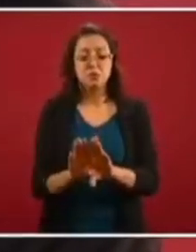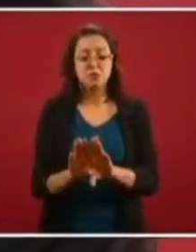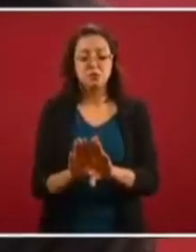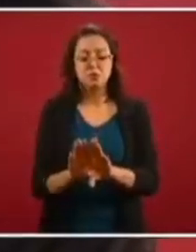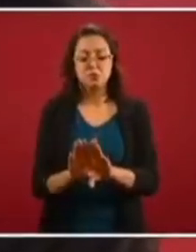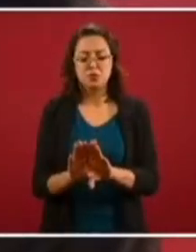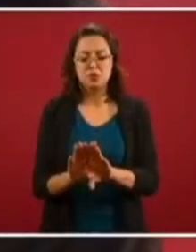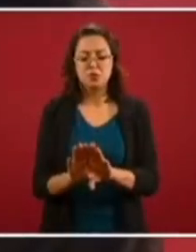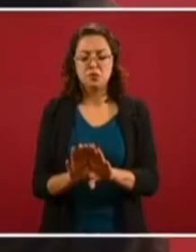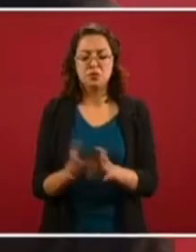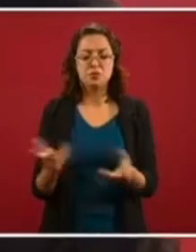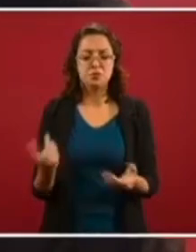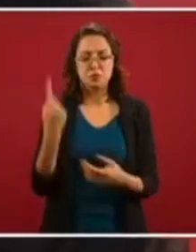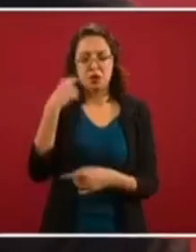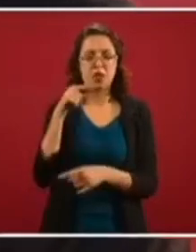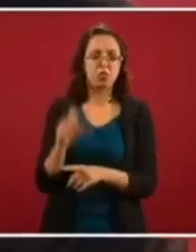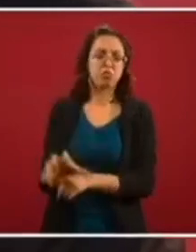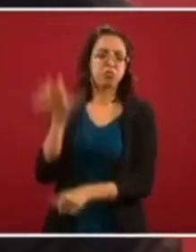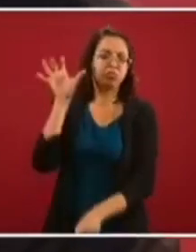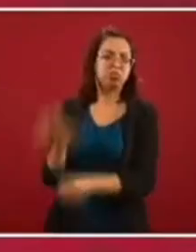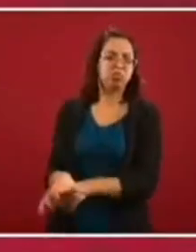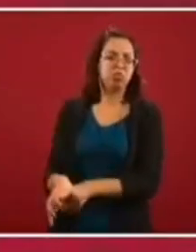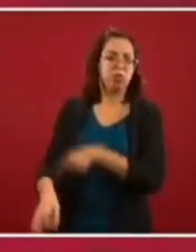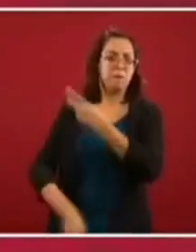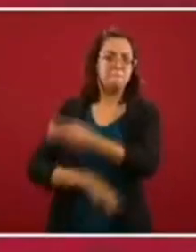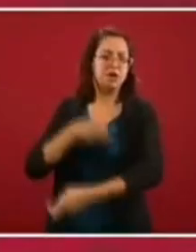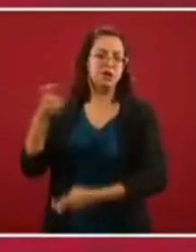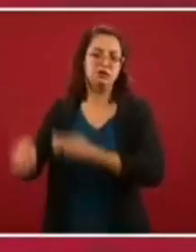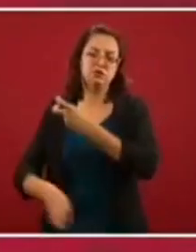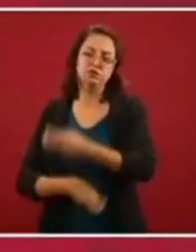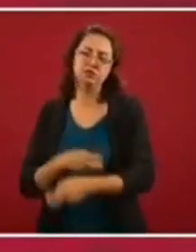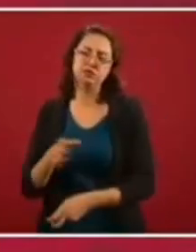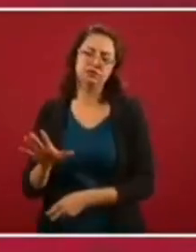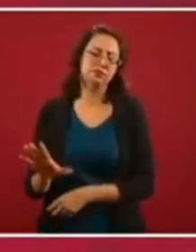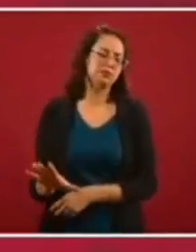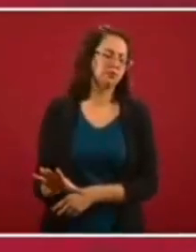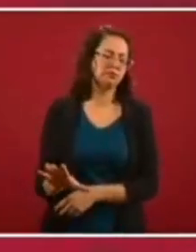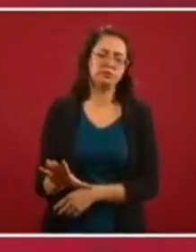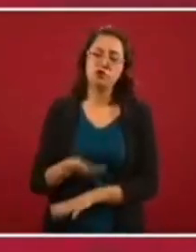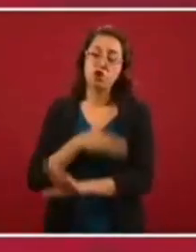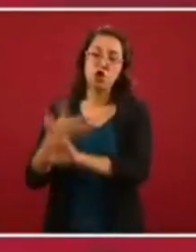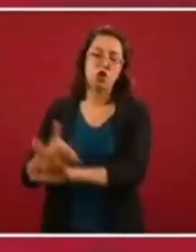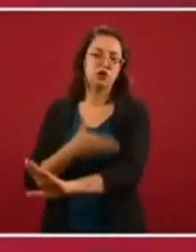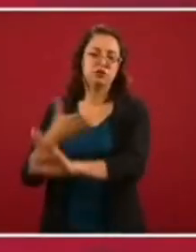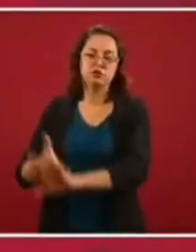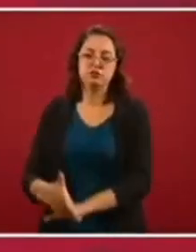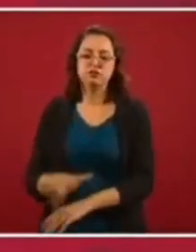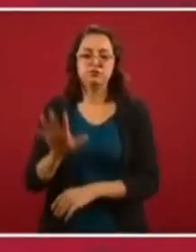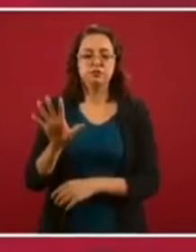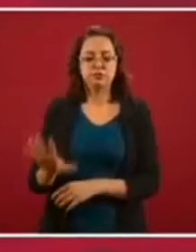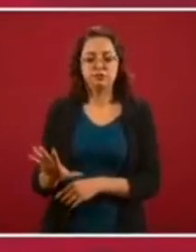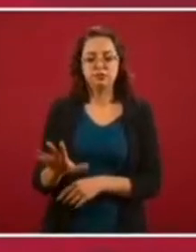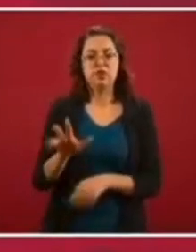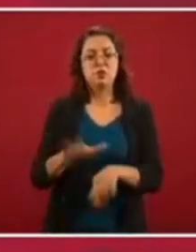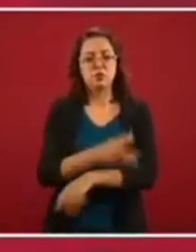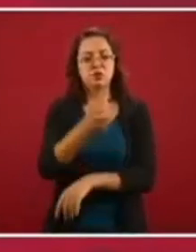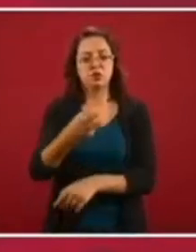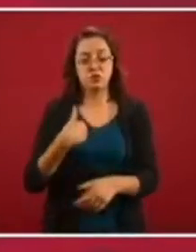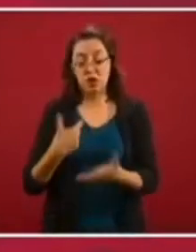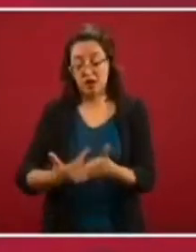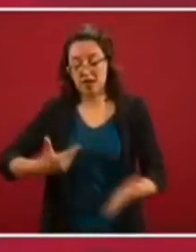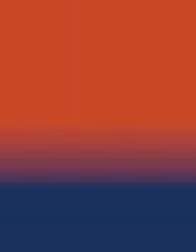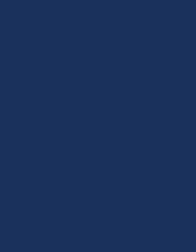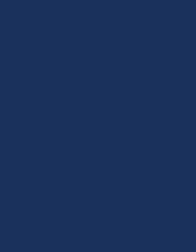que no haya linchamientos públicos, políticos. Por eso doy los antecedentes.